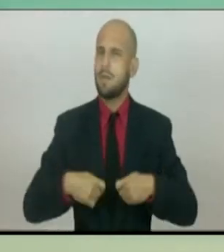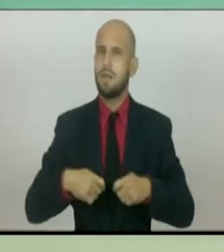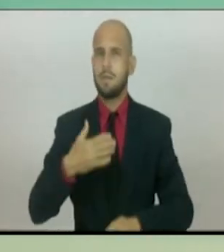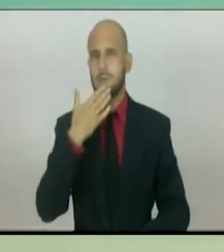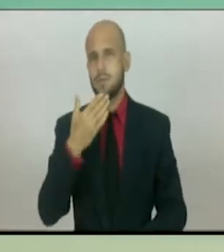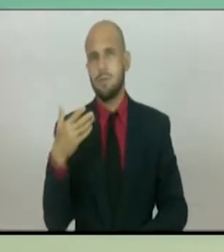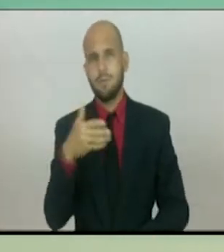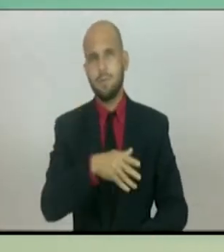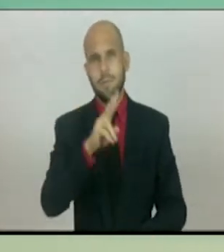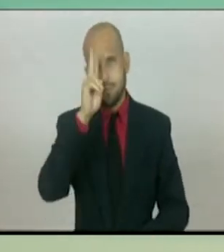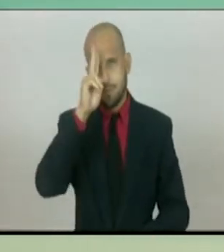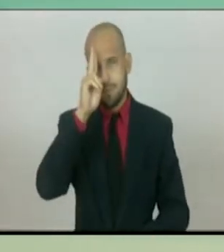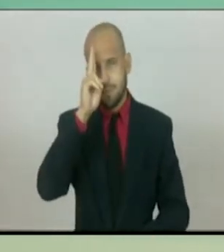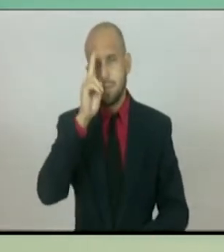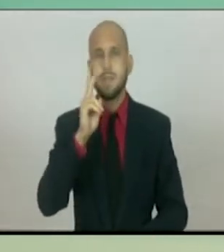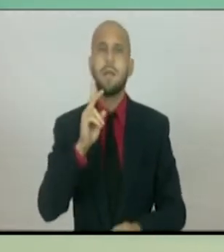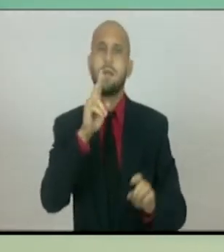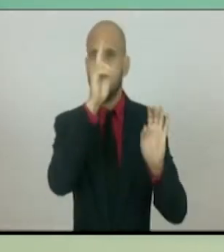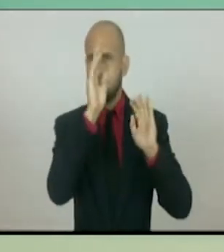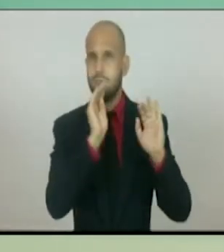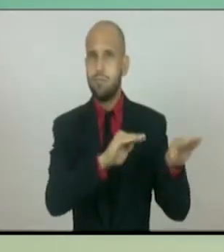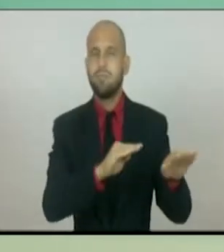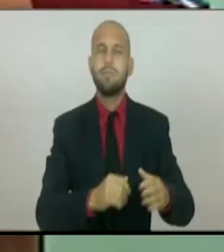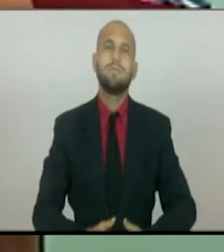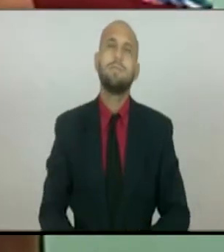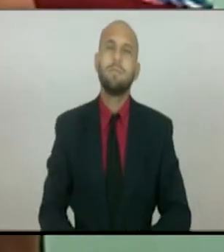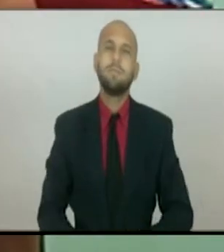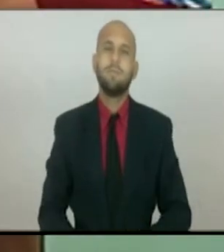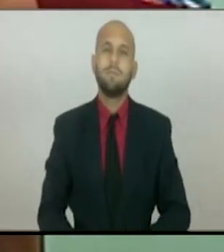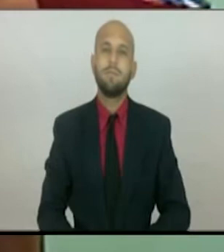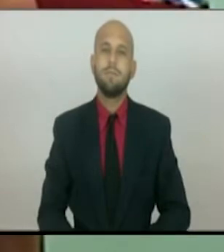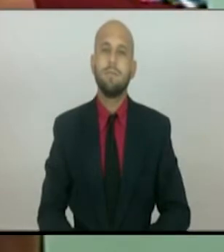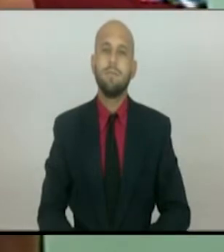ahí es ingreso hospitalario. ¿Qué es si no tiene signos de alarma?